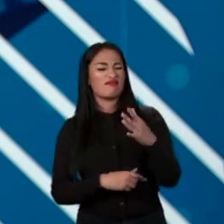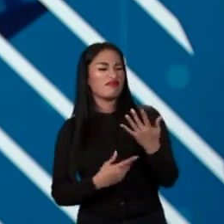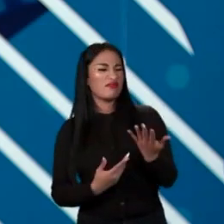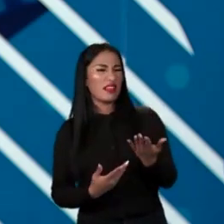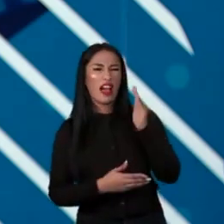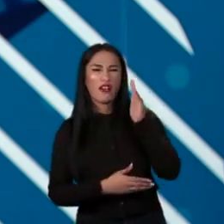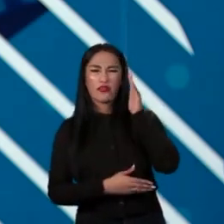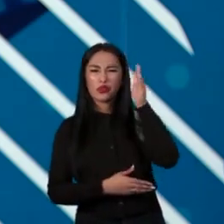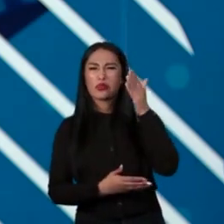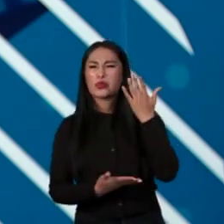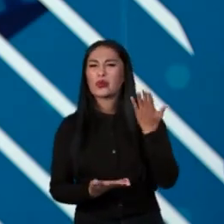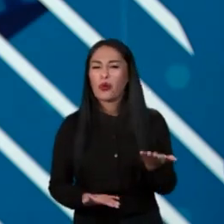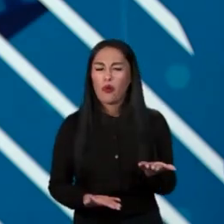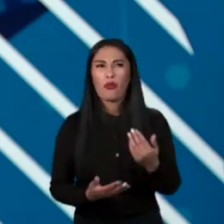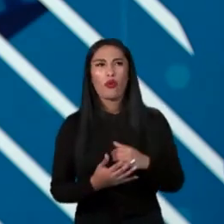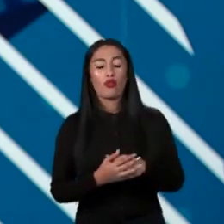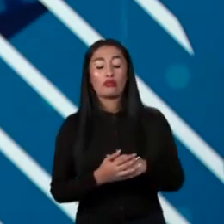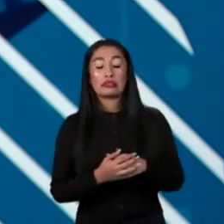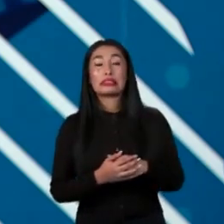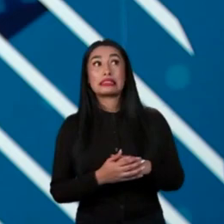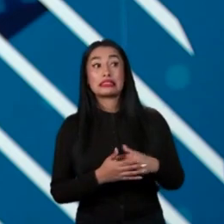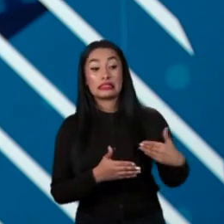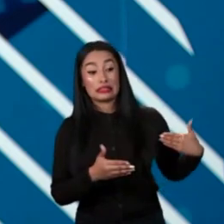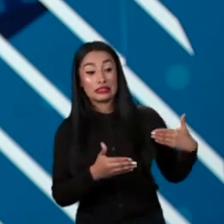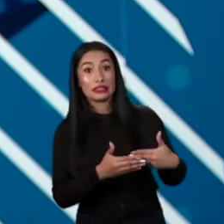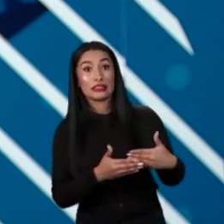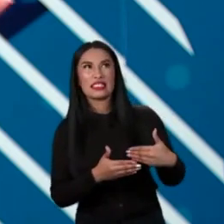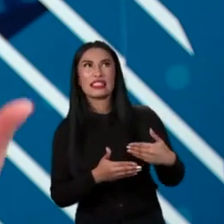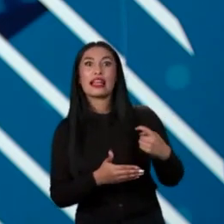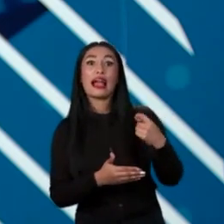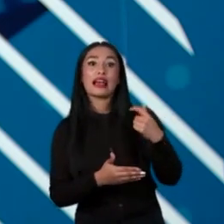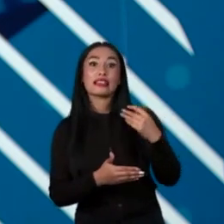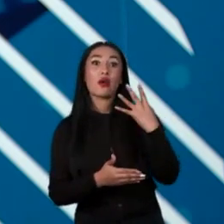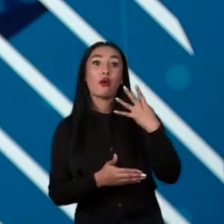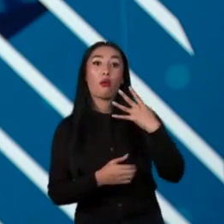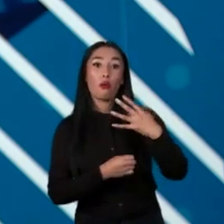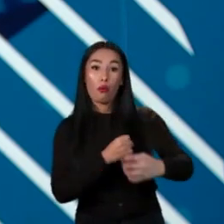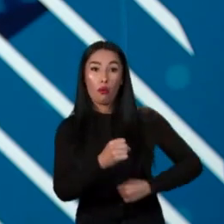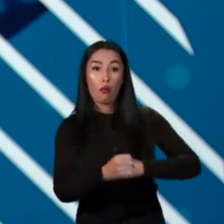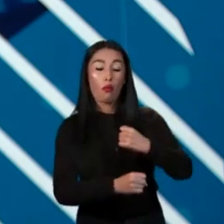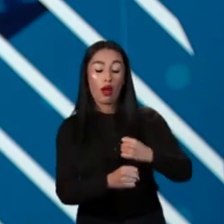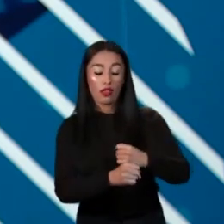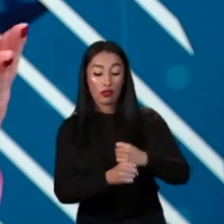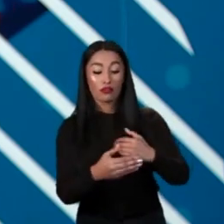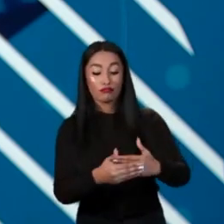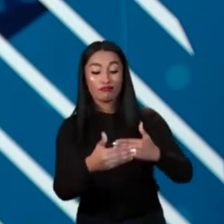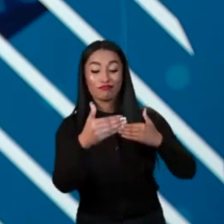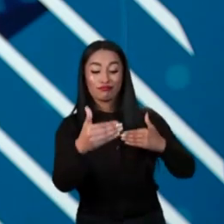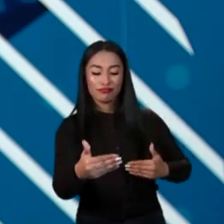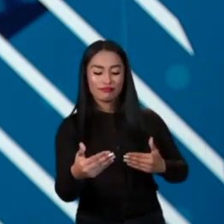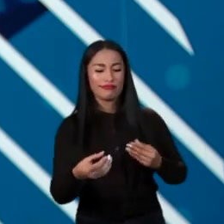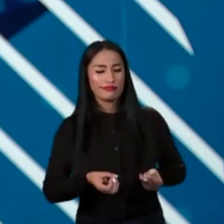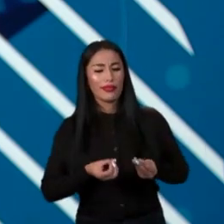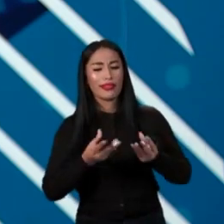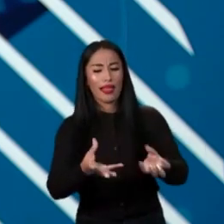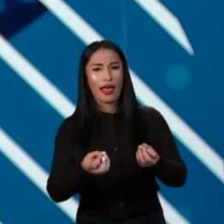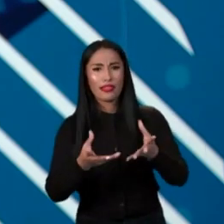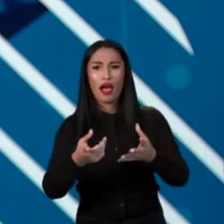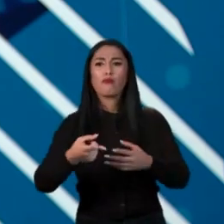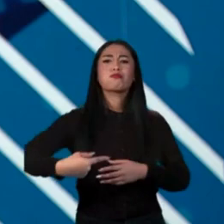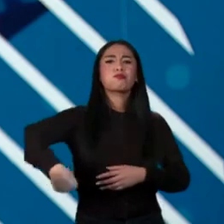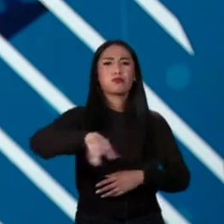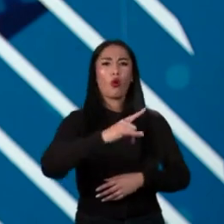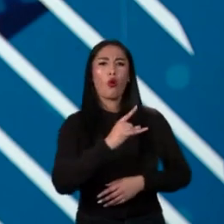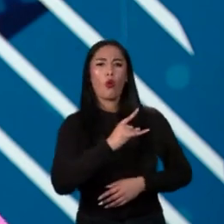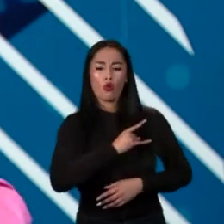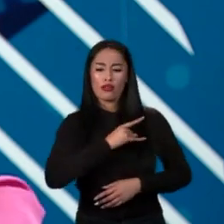en estos 3 años, casi 4 años, a las universidades, y cómo seguir trabajando para